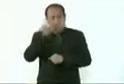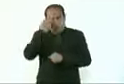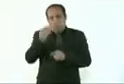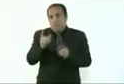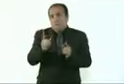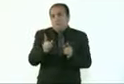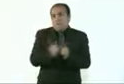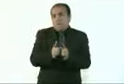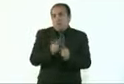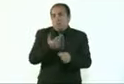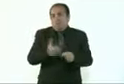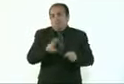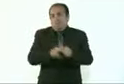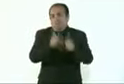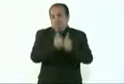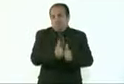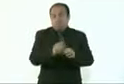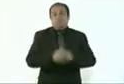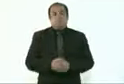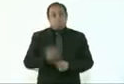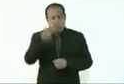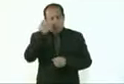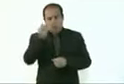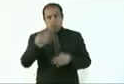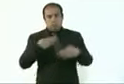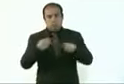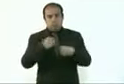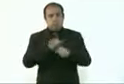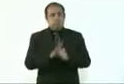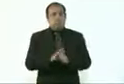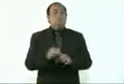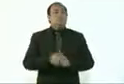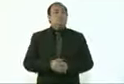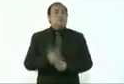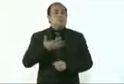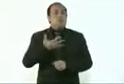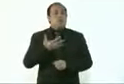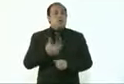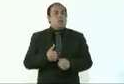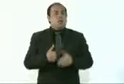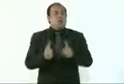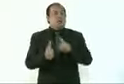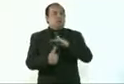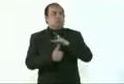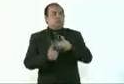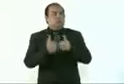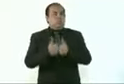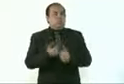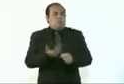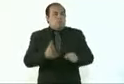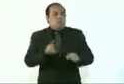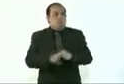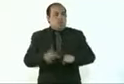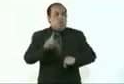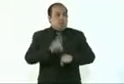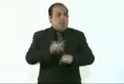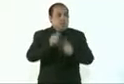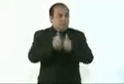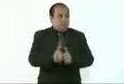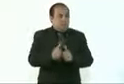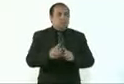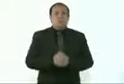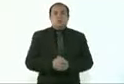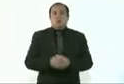hospital. En toda la pandemia, en promedio, la residencia hospitalaria, los días de estancia promedio en un hospital para